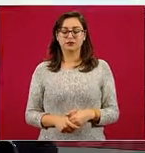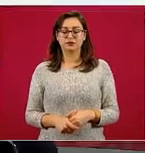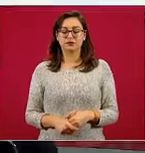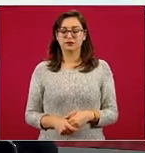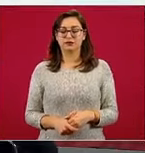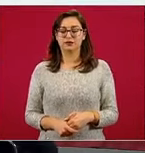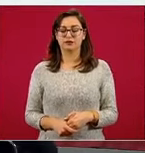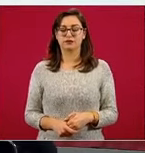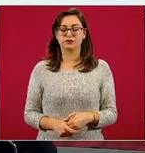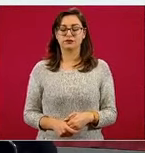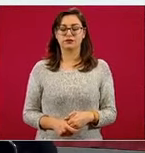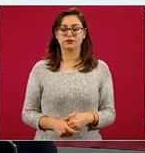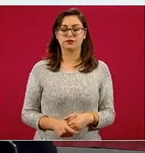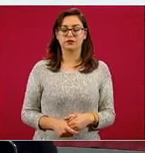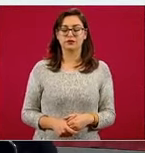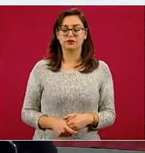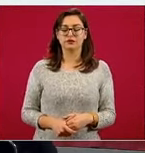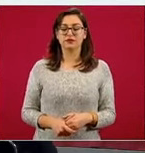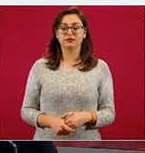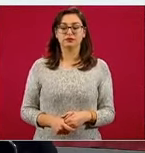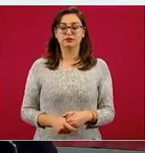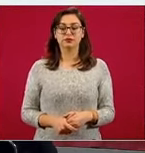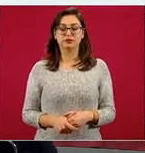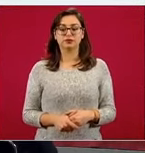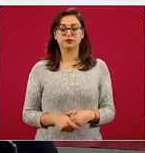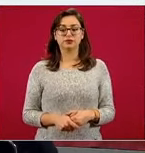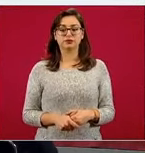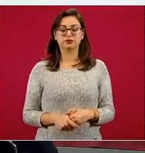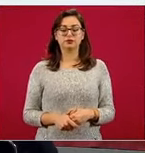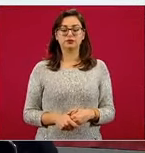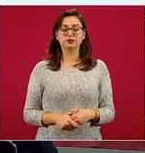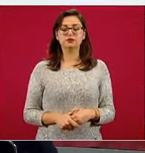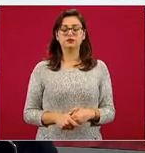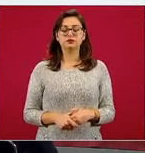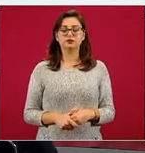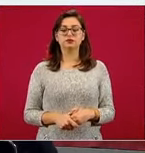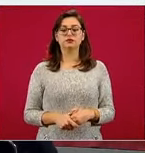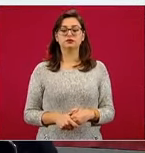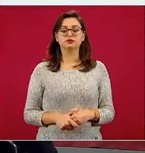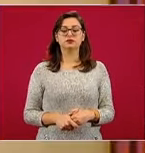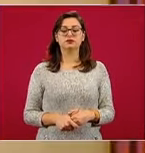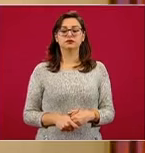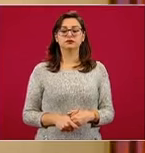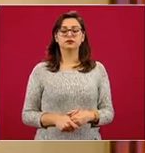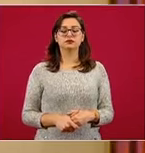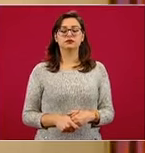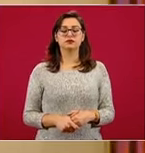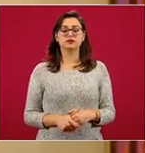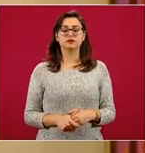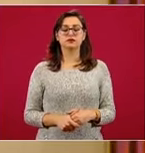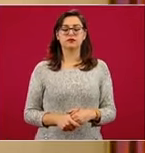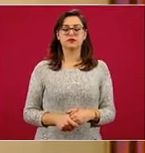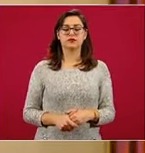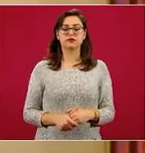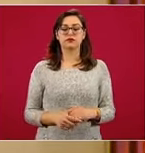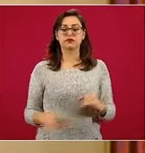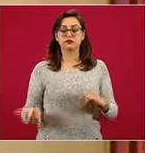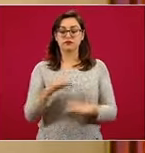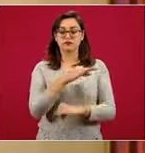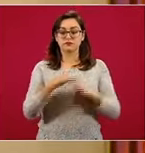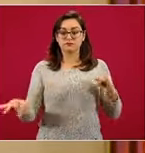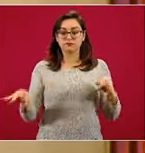presentación. Y finalmente, vamos a ver o revisar rápidamente en la siguiente